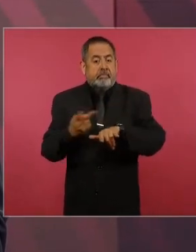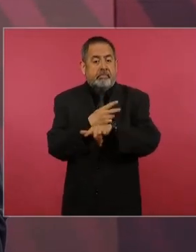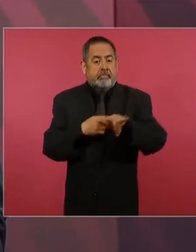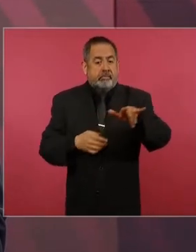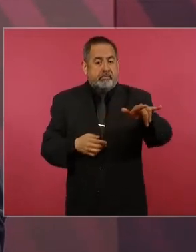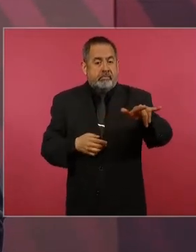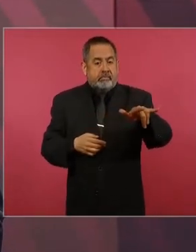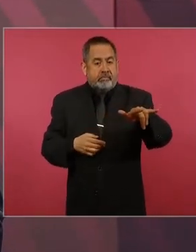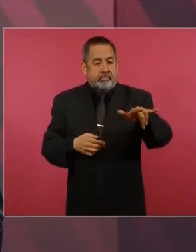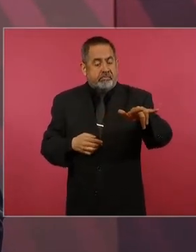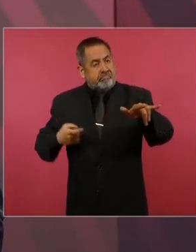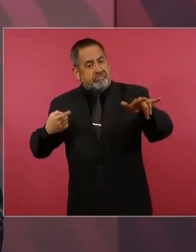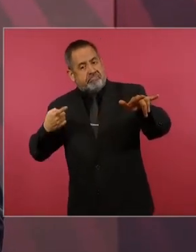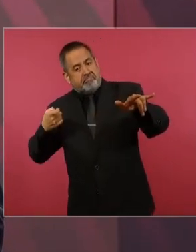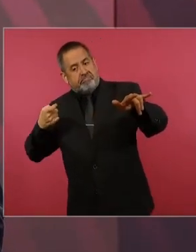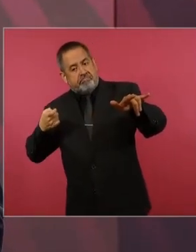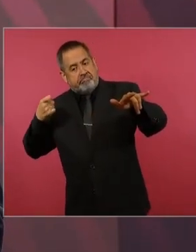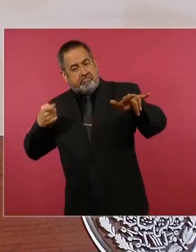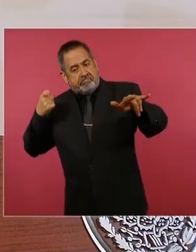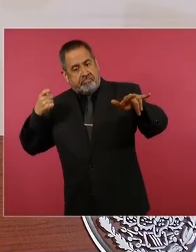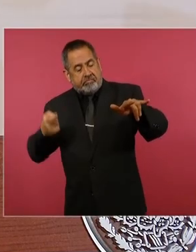le abren fuego.